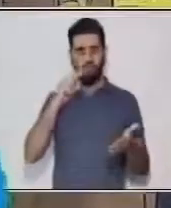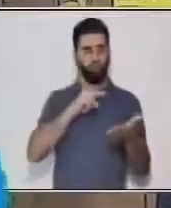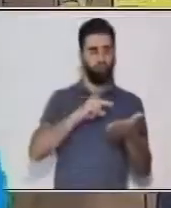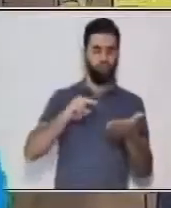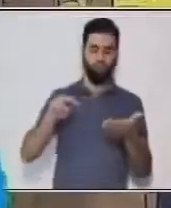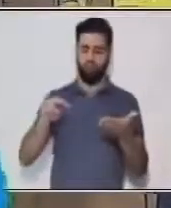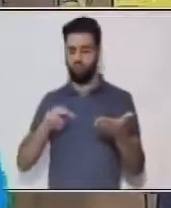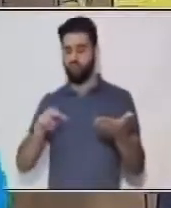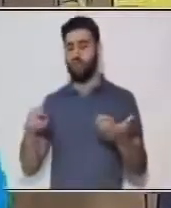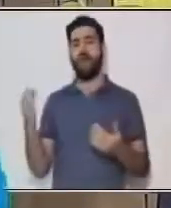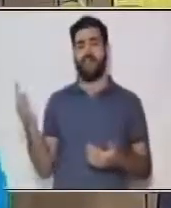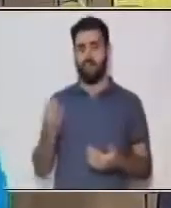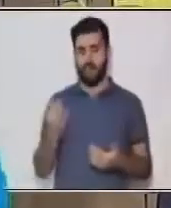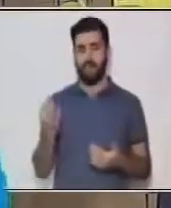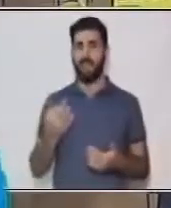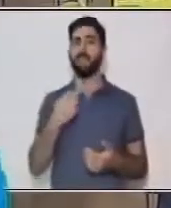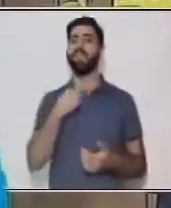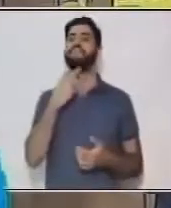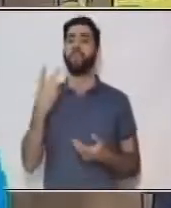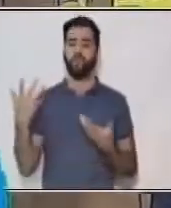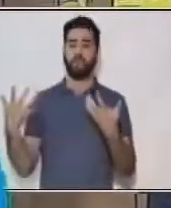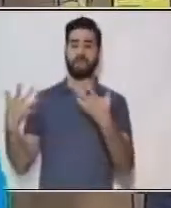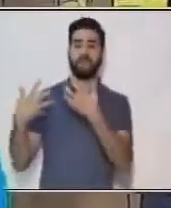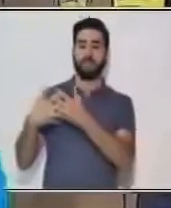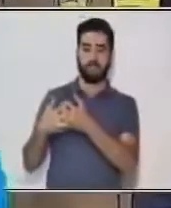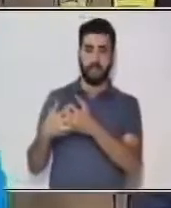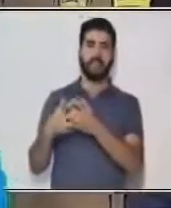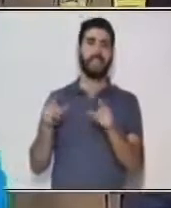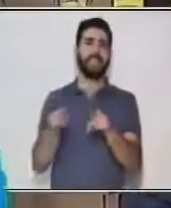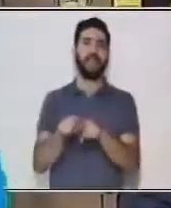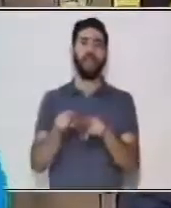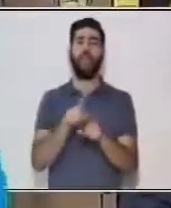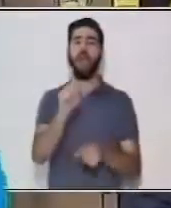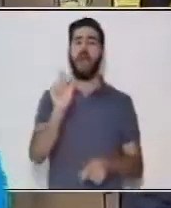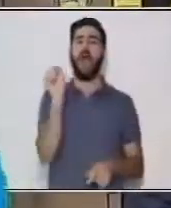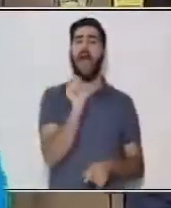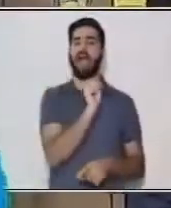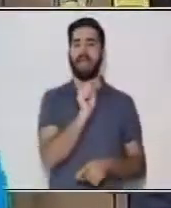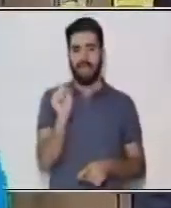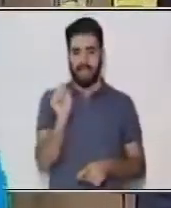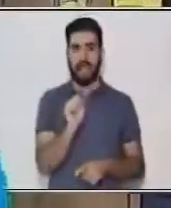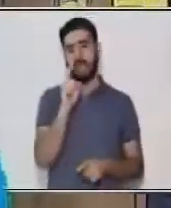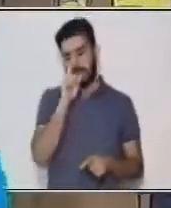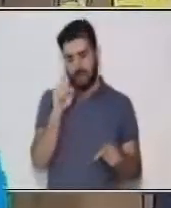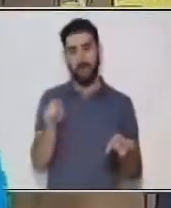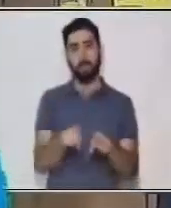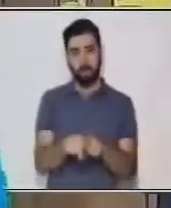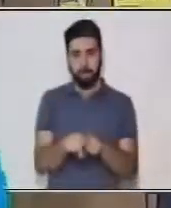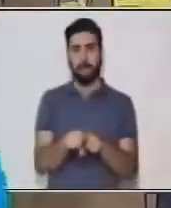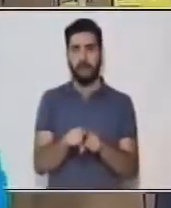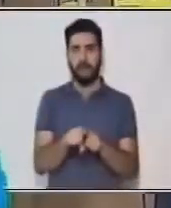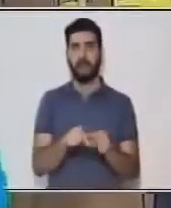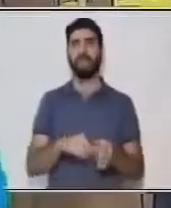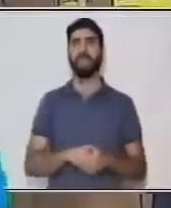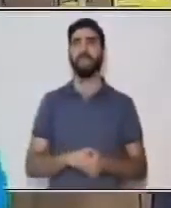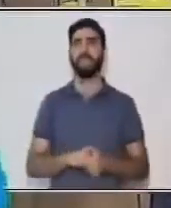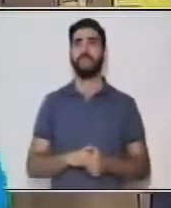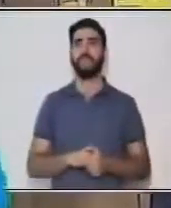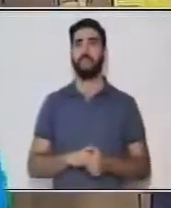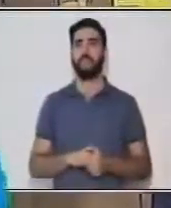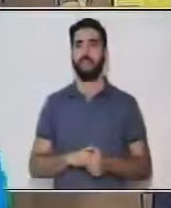adecuado y una armonía vocal parecida a la de los coros cantados. por lo que el papel de la dirección coral